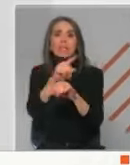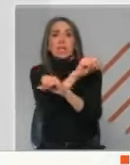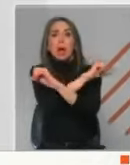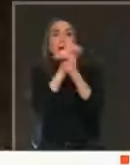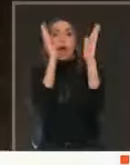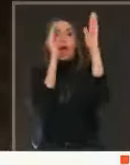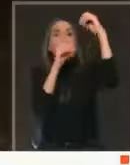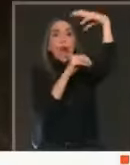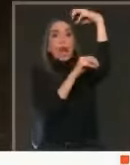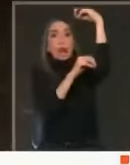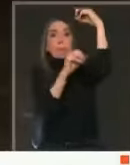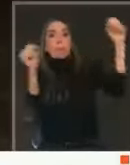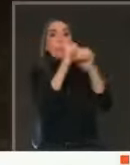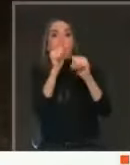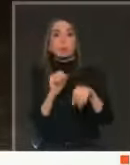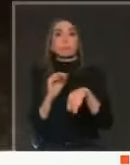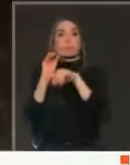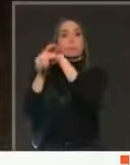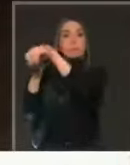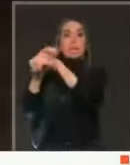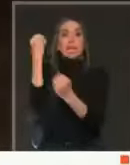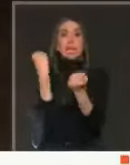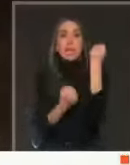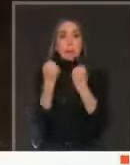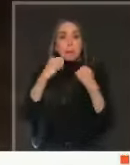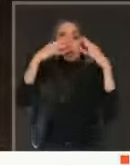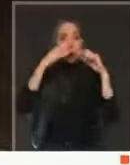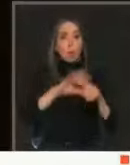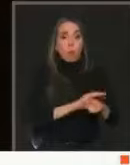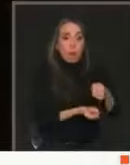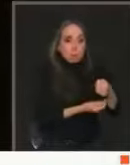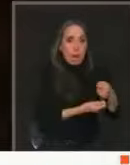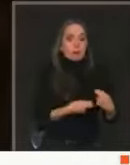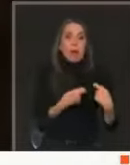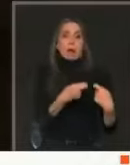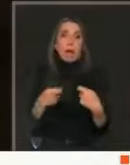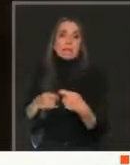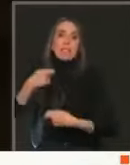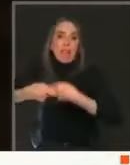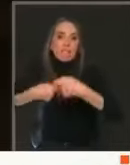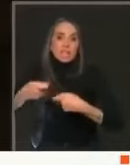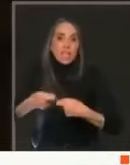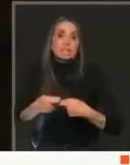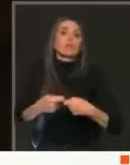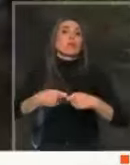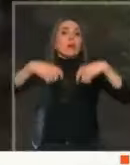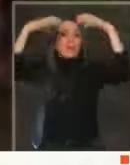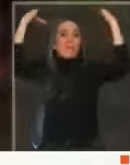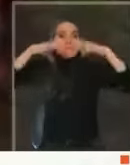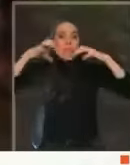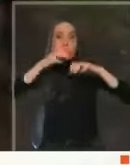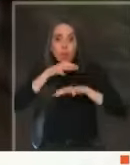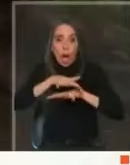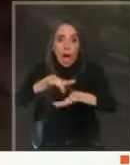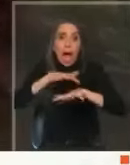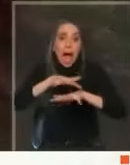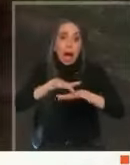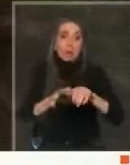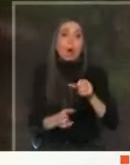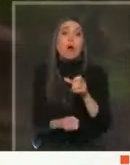El llamado es a que las empresas eléctricas inviertan, porque estos vientos, inundaciones, son la nueva